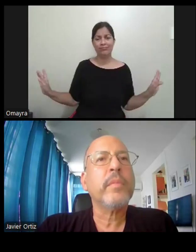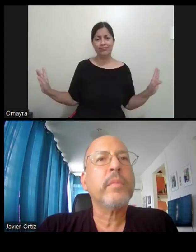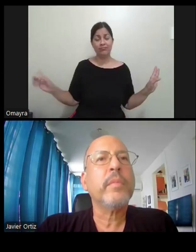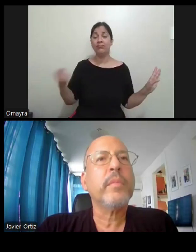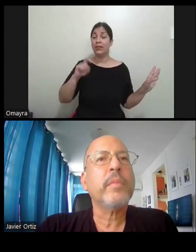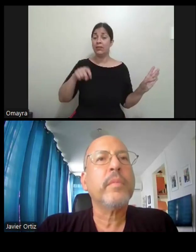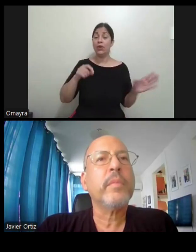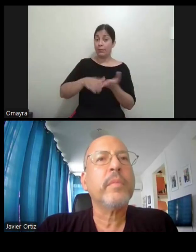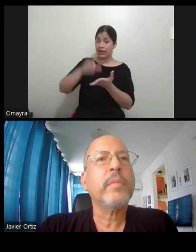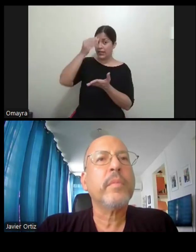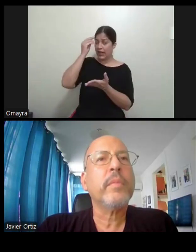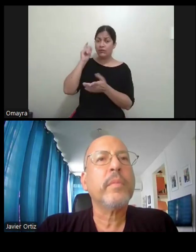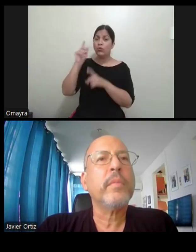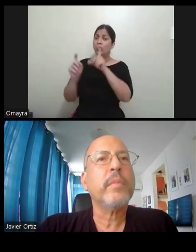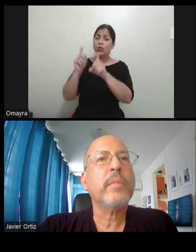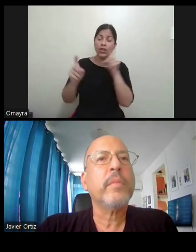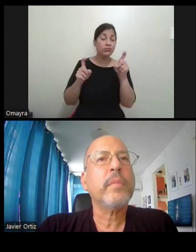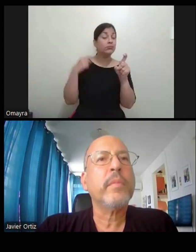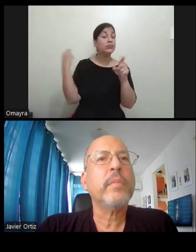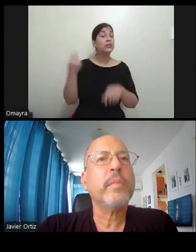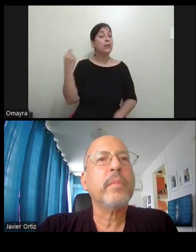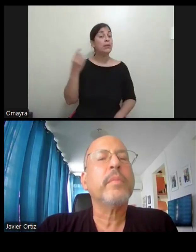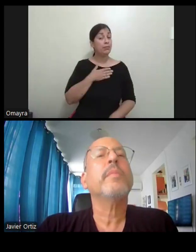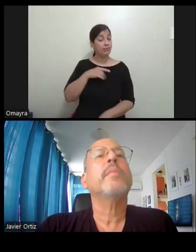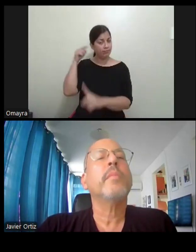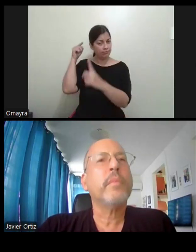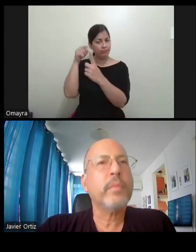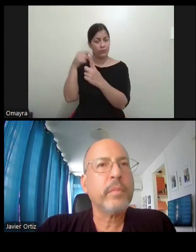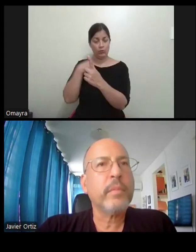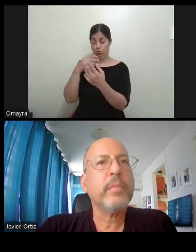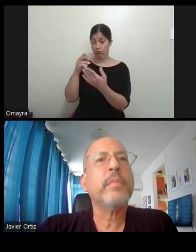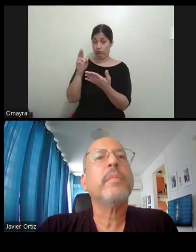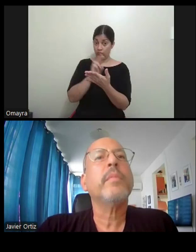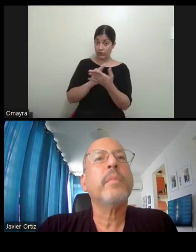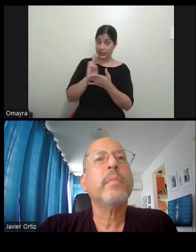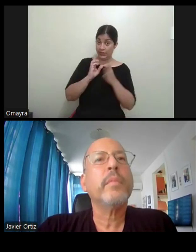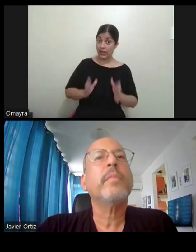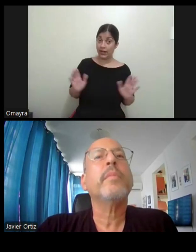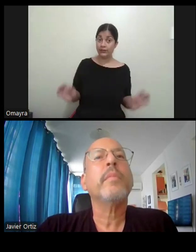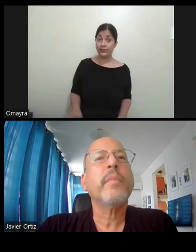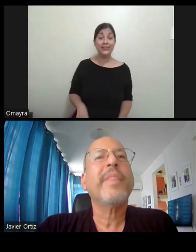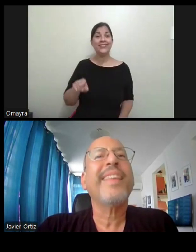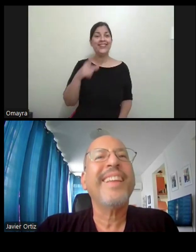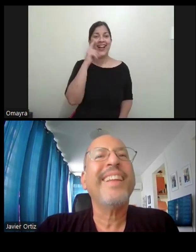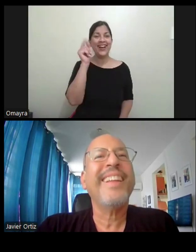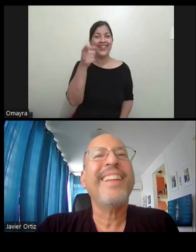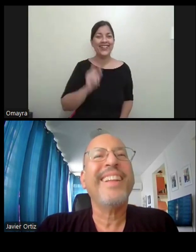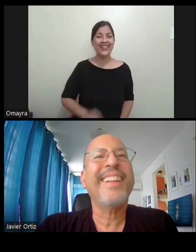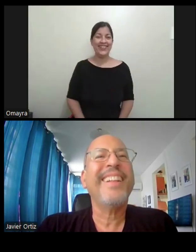Aprender a cuestionar siempre va a ser la misión, ¿verdad?, como universitaria. Ay, mira la gata por allá atrás. Mírala, mira qué linda. Mírala por